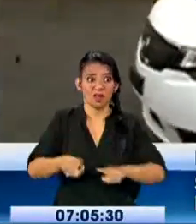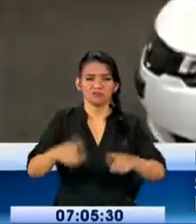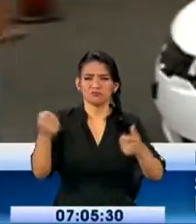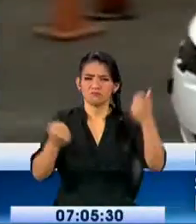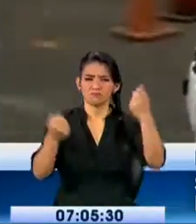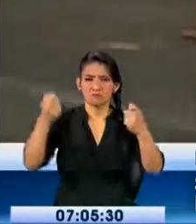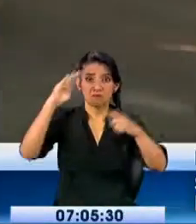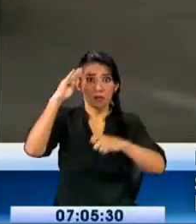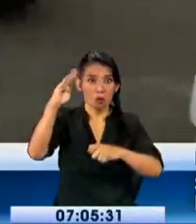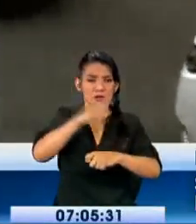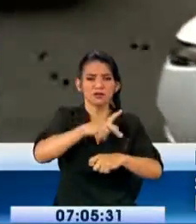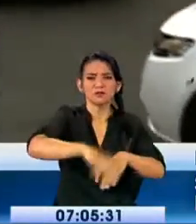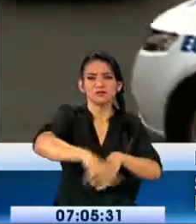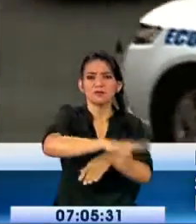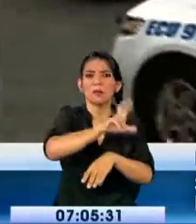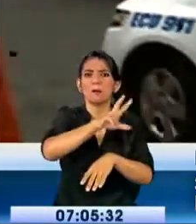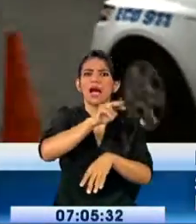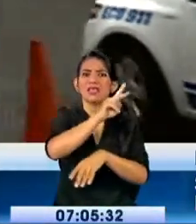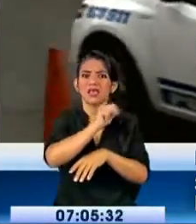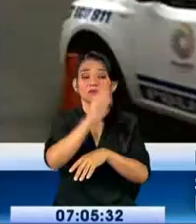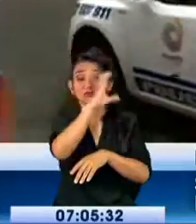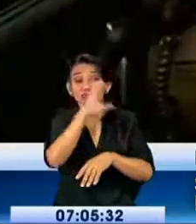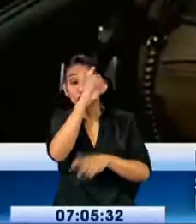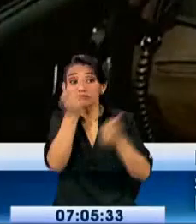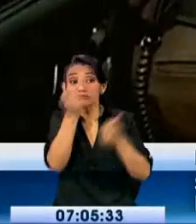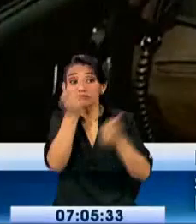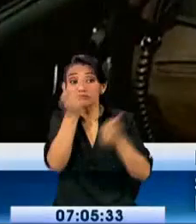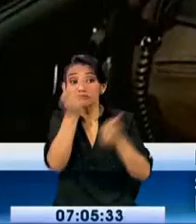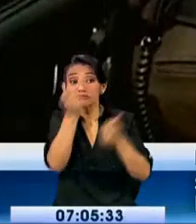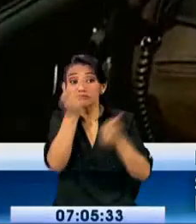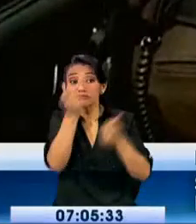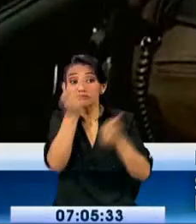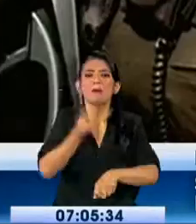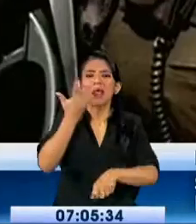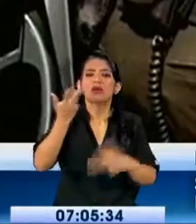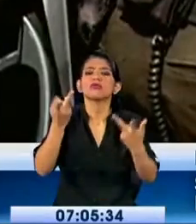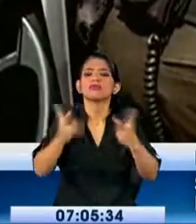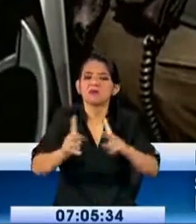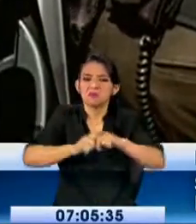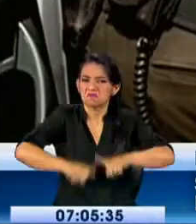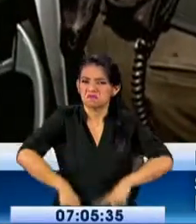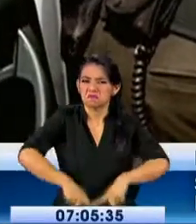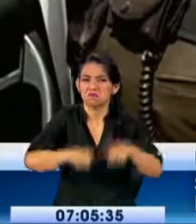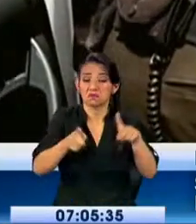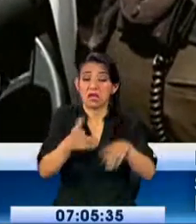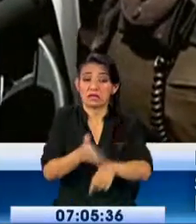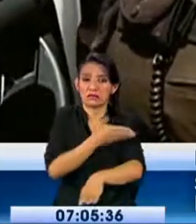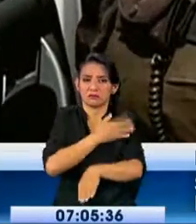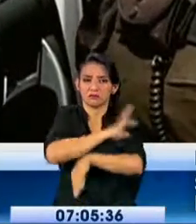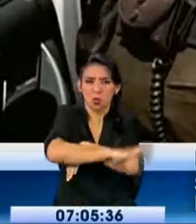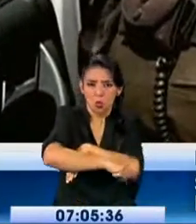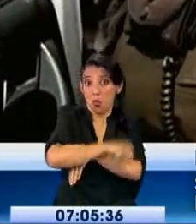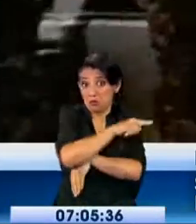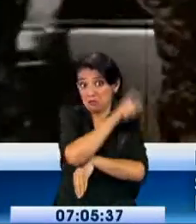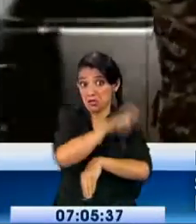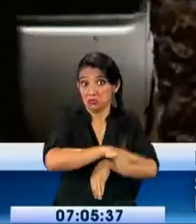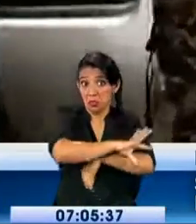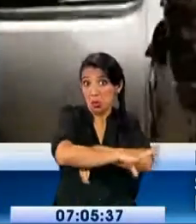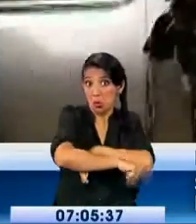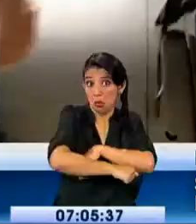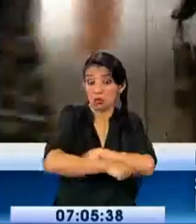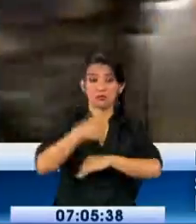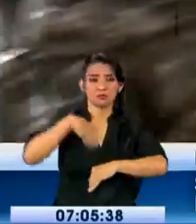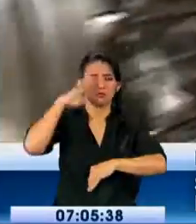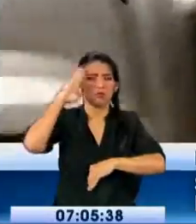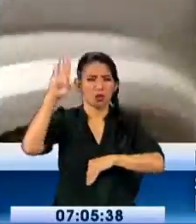y estaban tras de un automóvil blanco y una motocicleta que minutos antes perpetraron un asalto bajo la modalidad de sacapintas. Al operativo